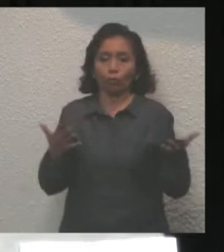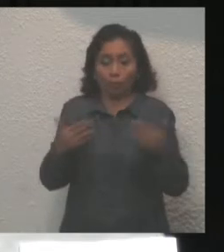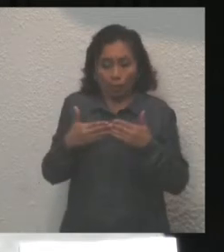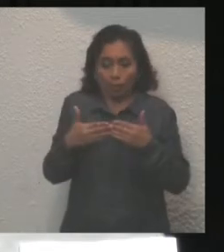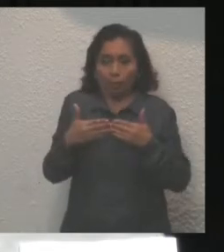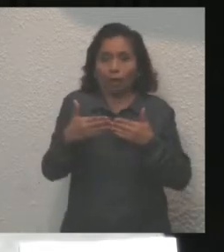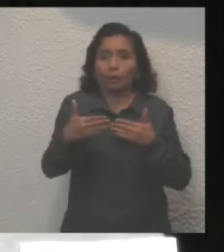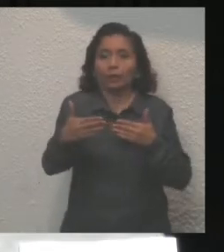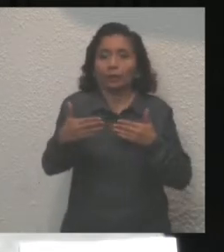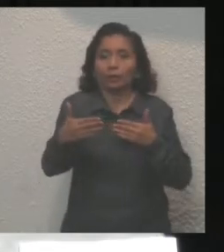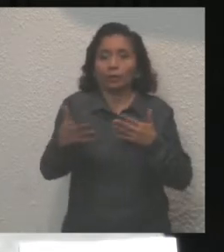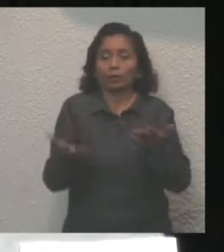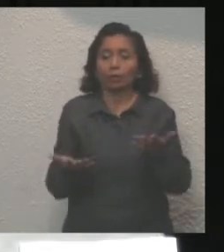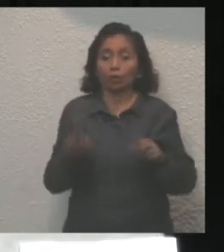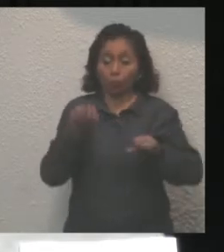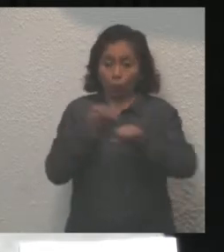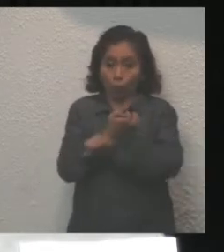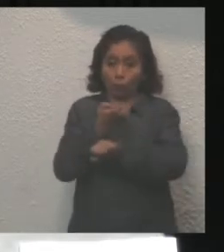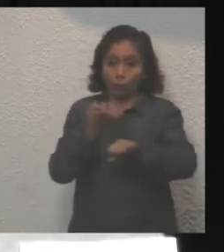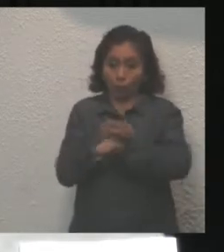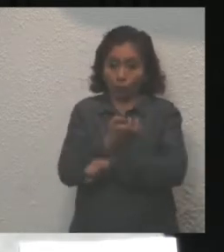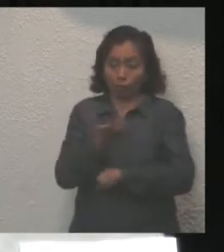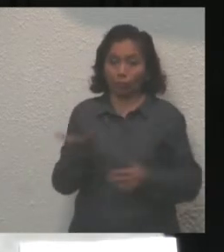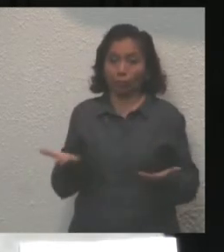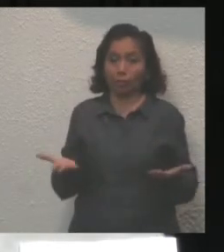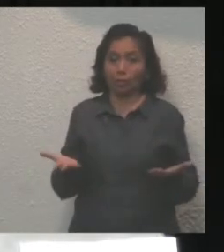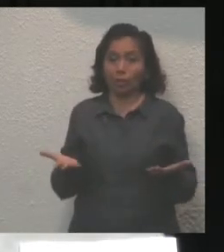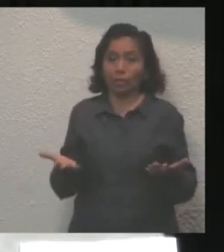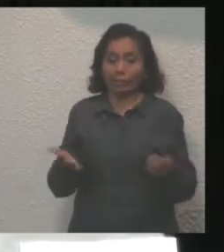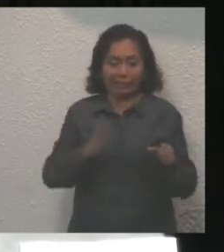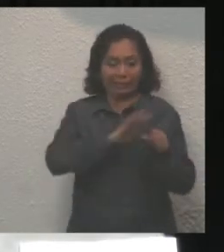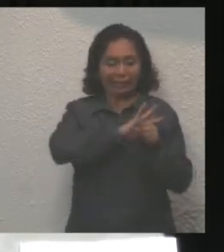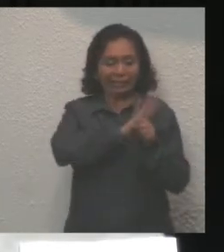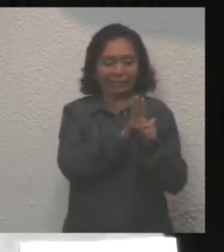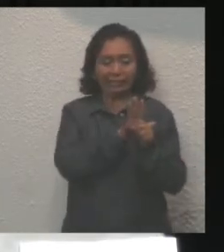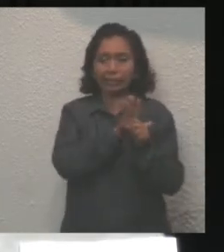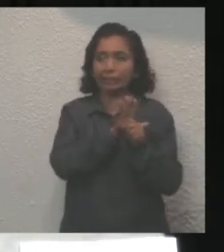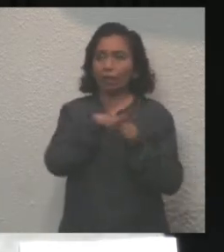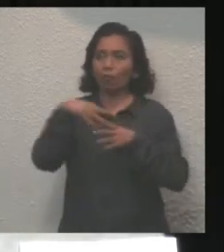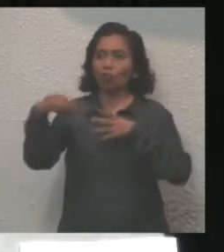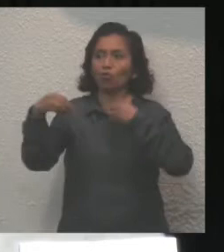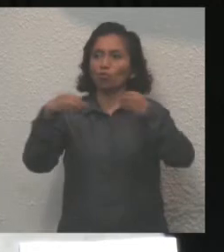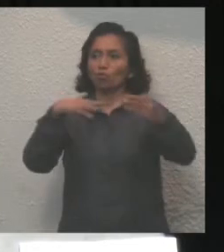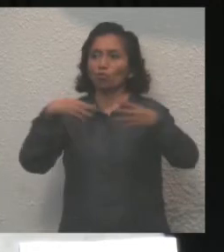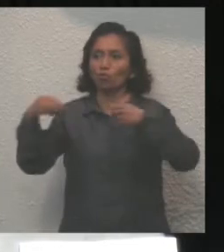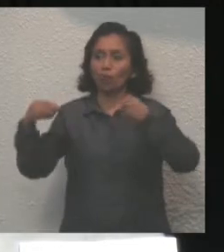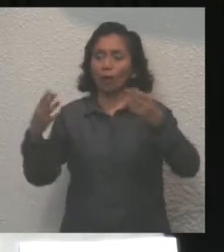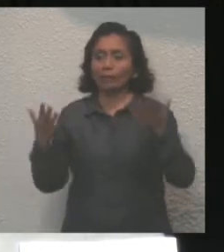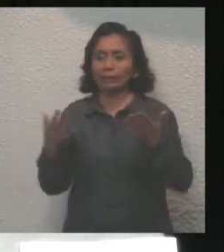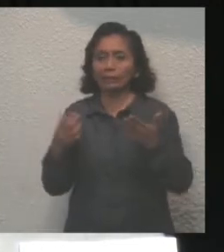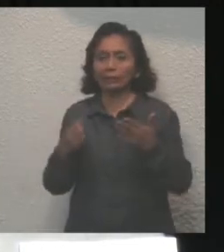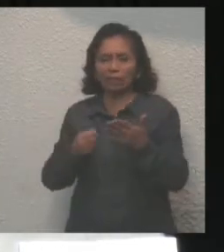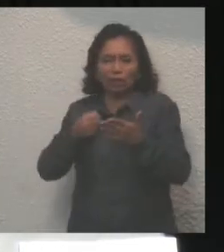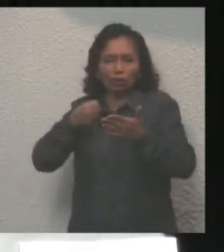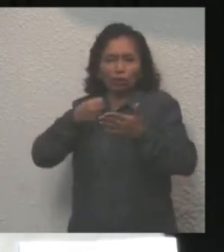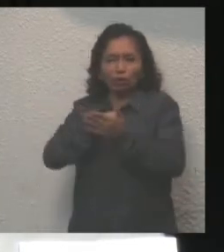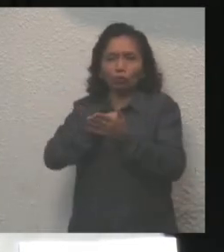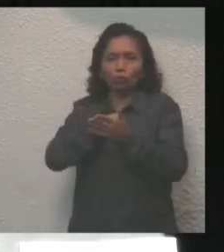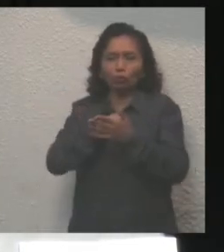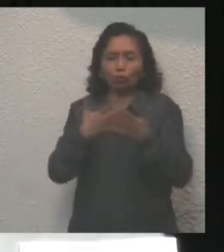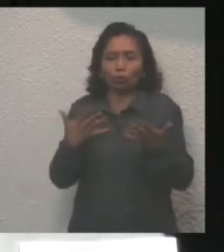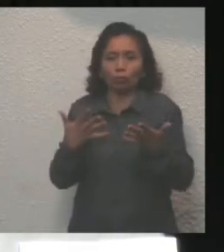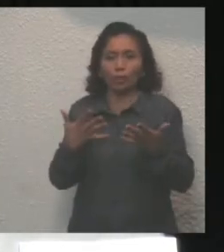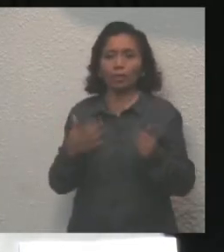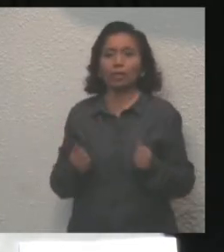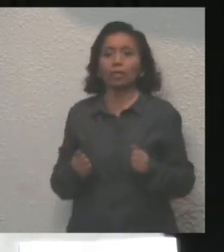avance de un Estado que encontró en la pandemia del COVID-19 un golpe frontal y